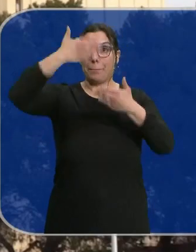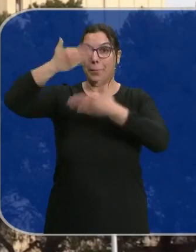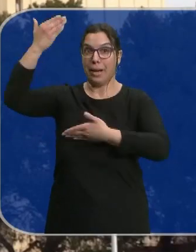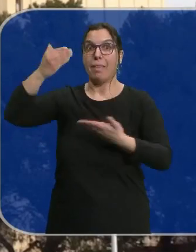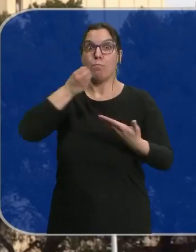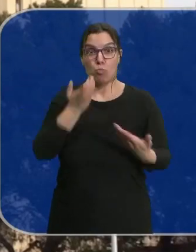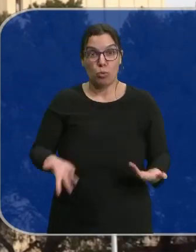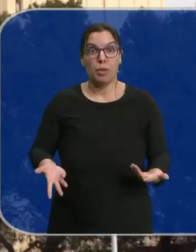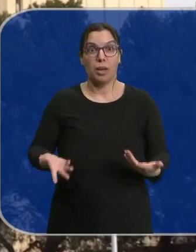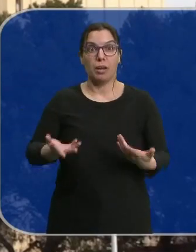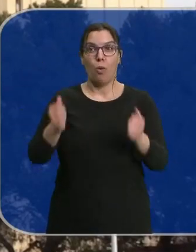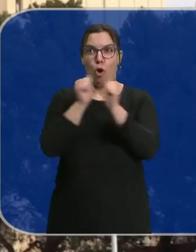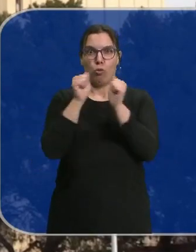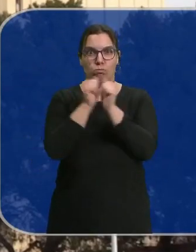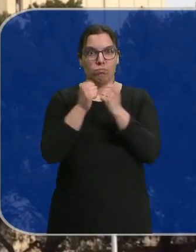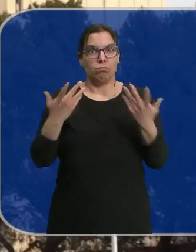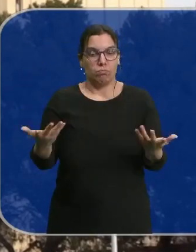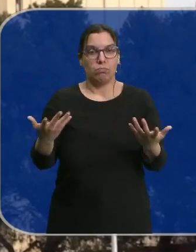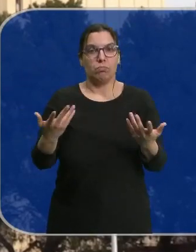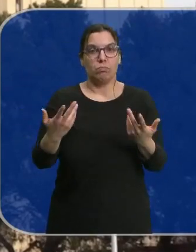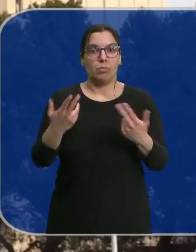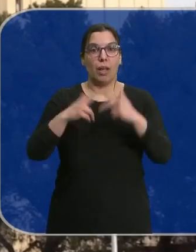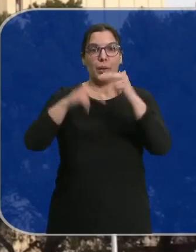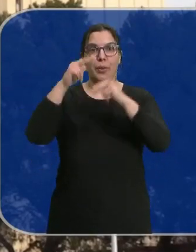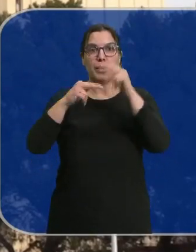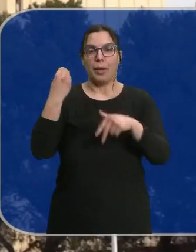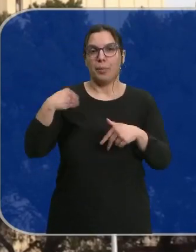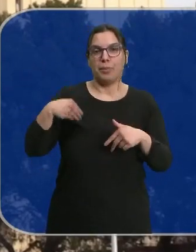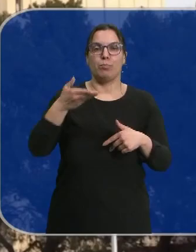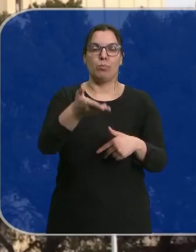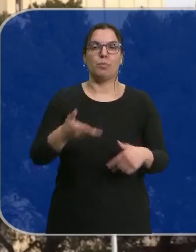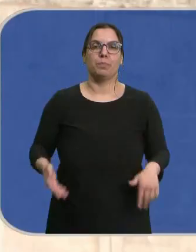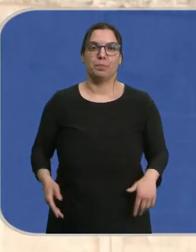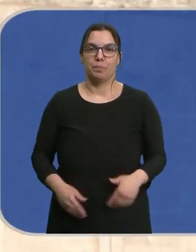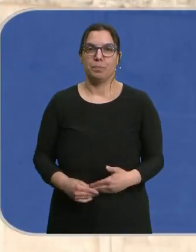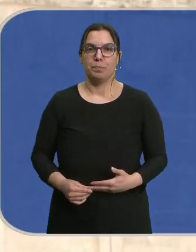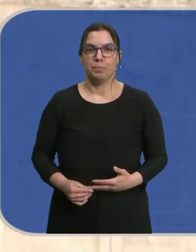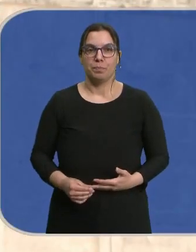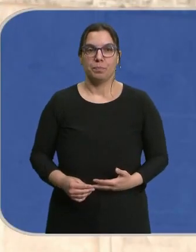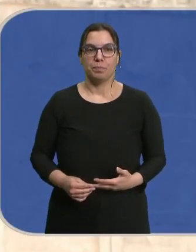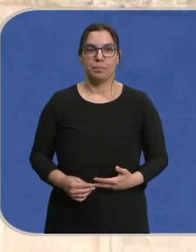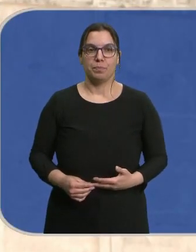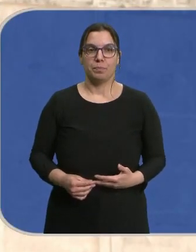que están muy bien, son de hormigón, y monta lo que es la vía ferrata.